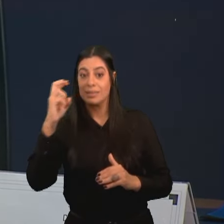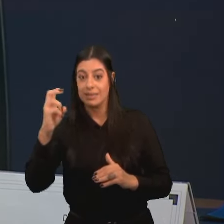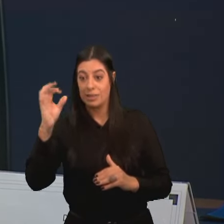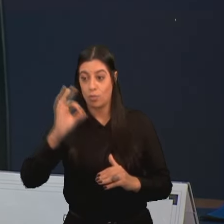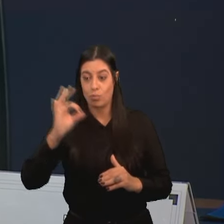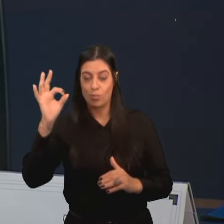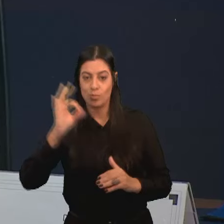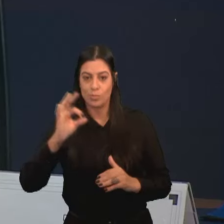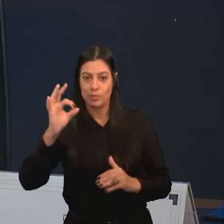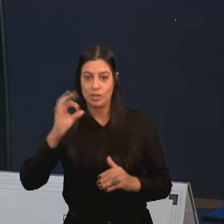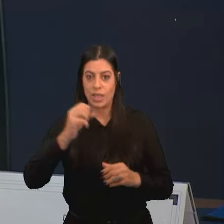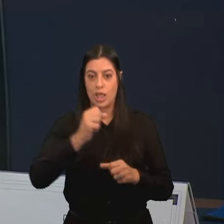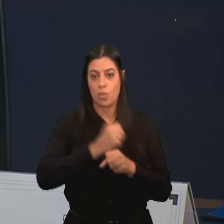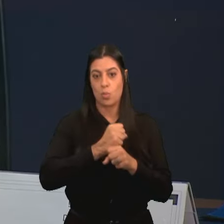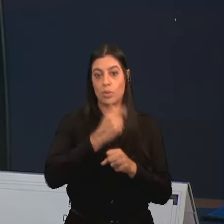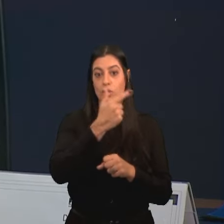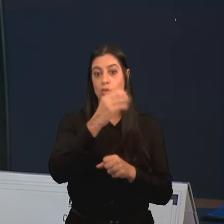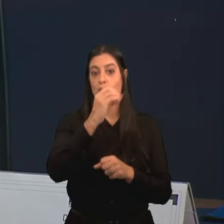355%